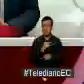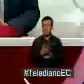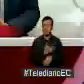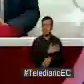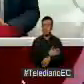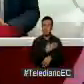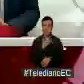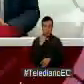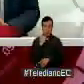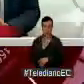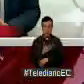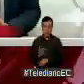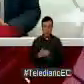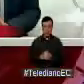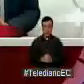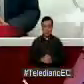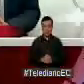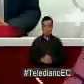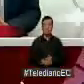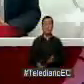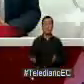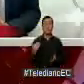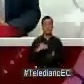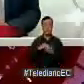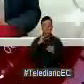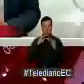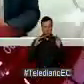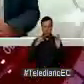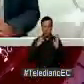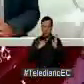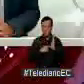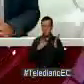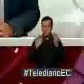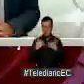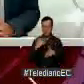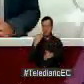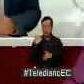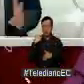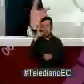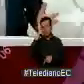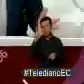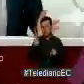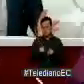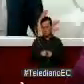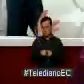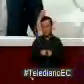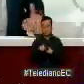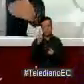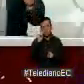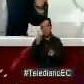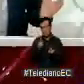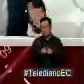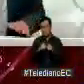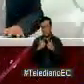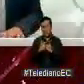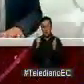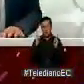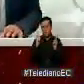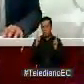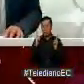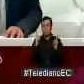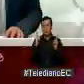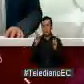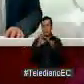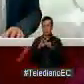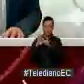atrás? Bueno, nuevamente recurro al ejemplo. Tenemos ya un acuerdo, es un tratado de libre comercio, póngale el nombre que quiera,